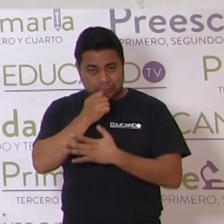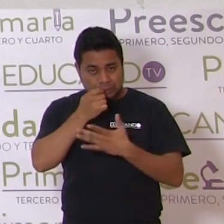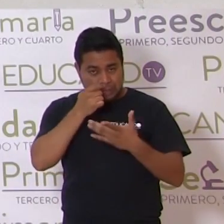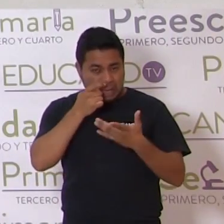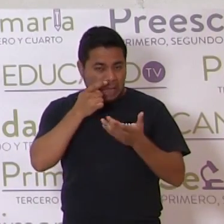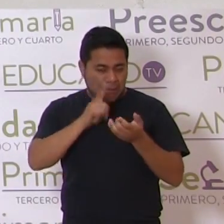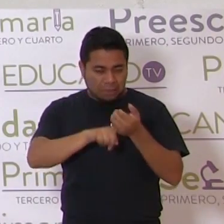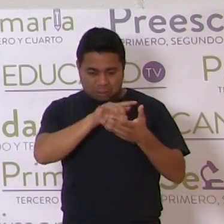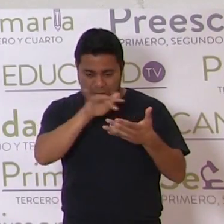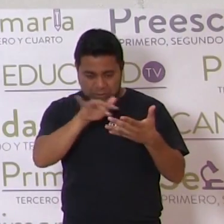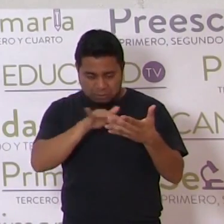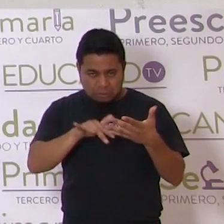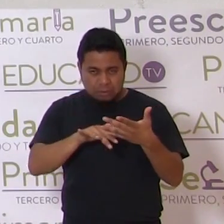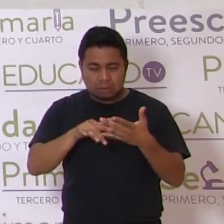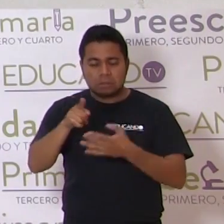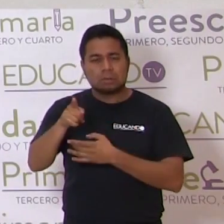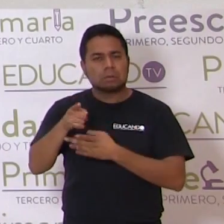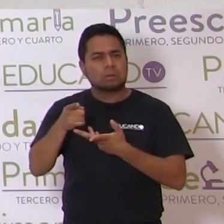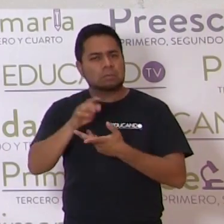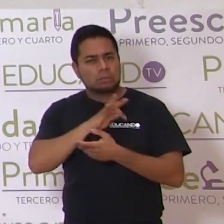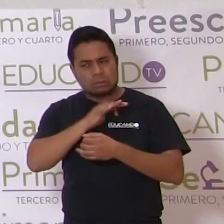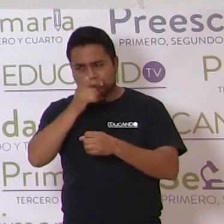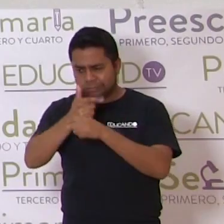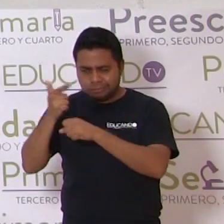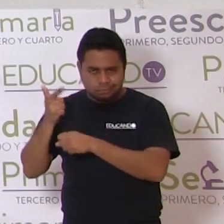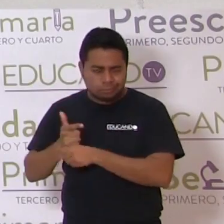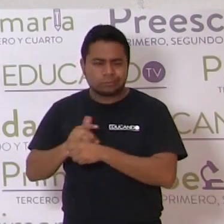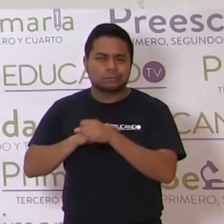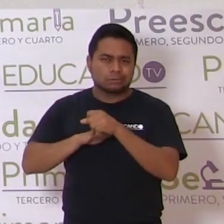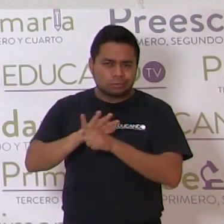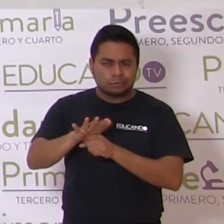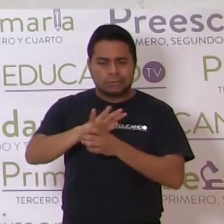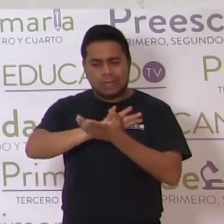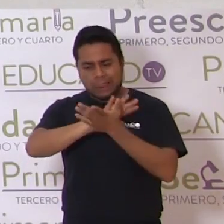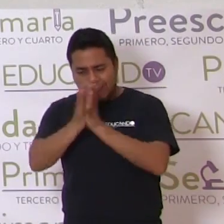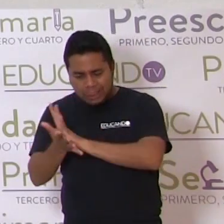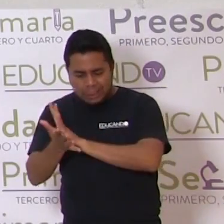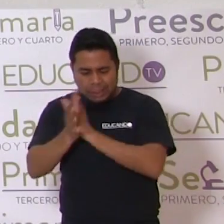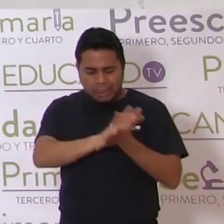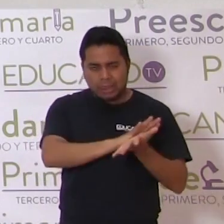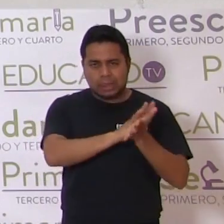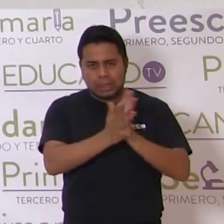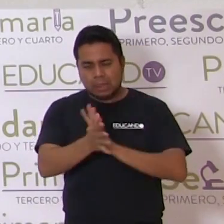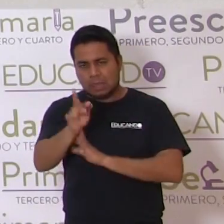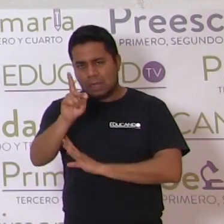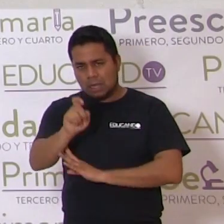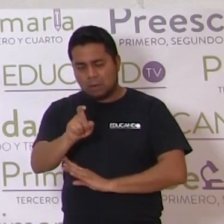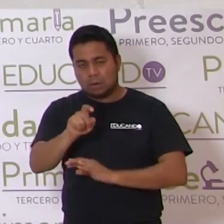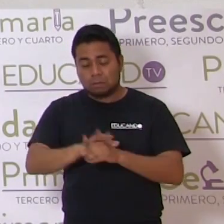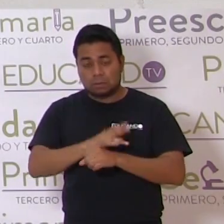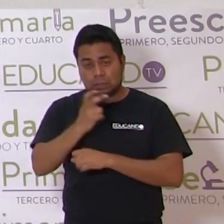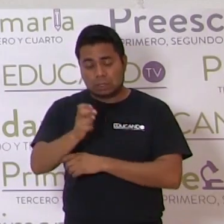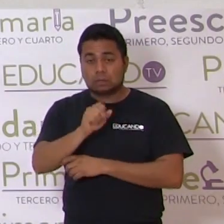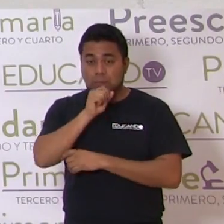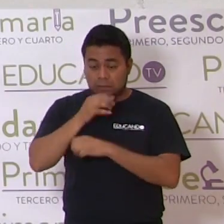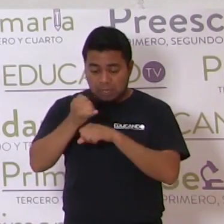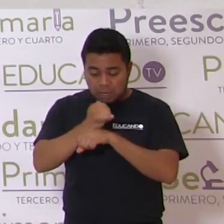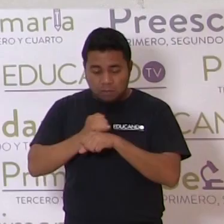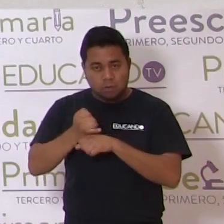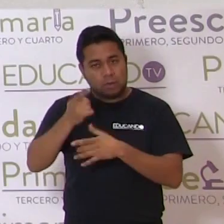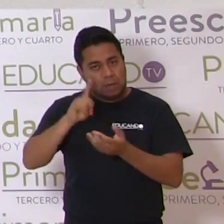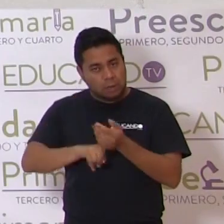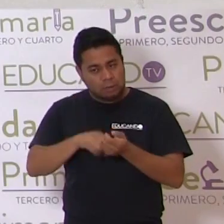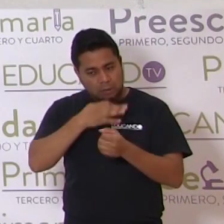partir de este texto, ustedes empiecen a identificar cuáles son los estados físicos del agua, porque también de eso se trata un informe,